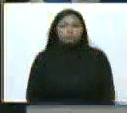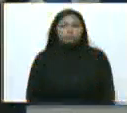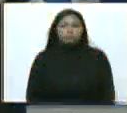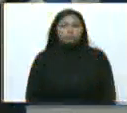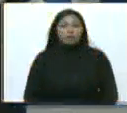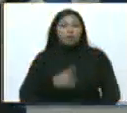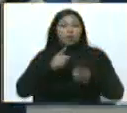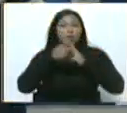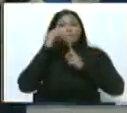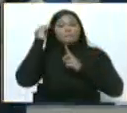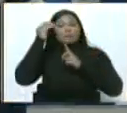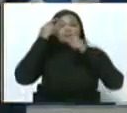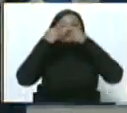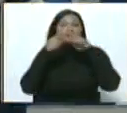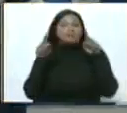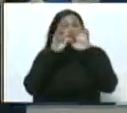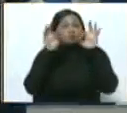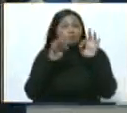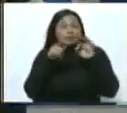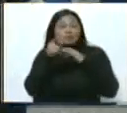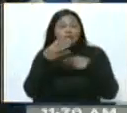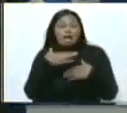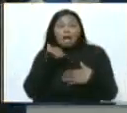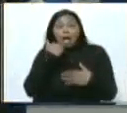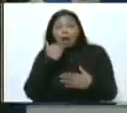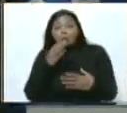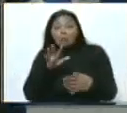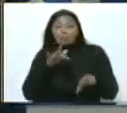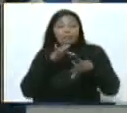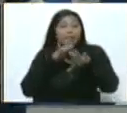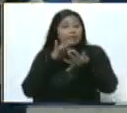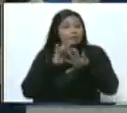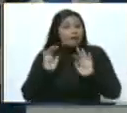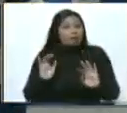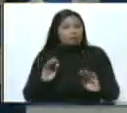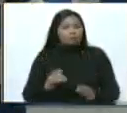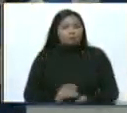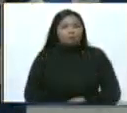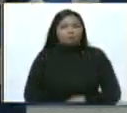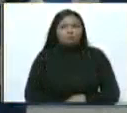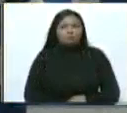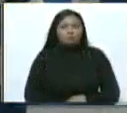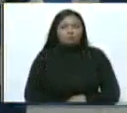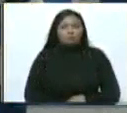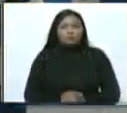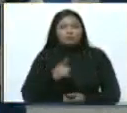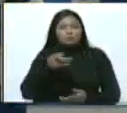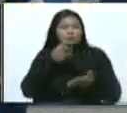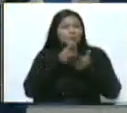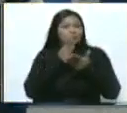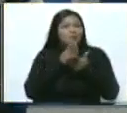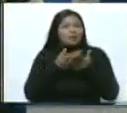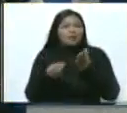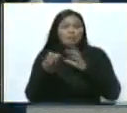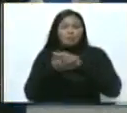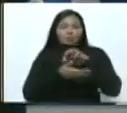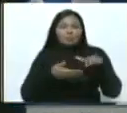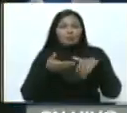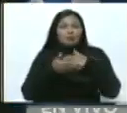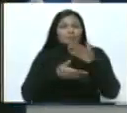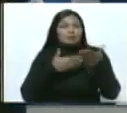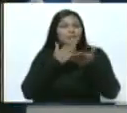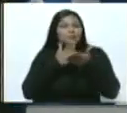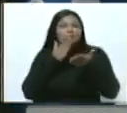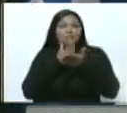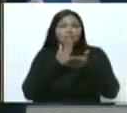¿no? Es algo bien terrible, repito, y sucede más